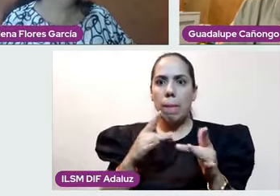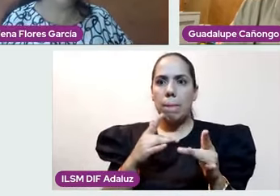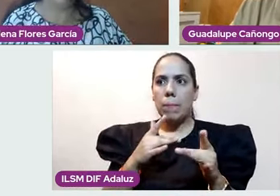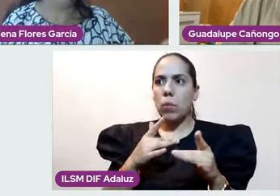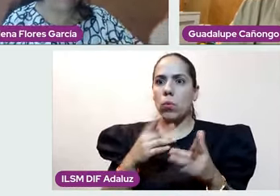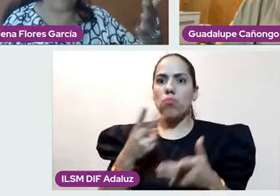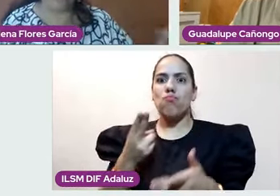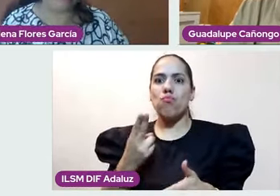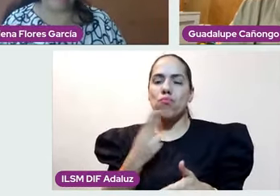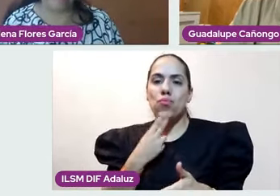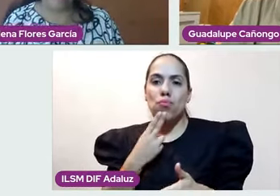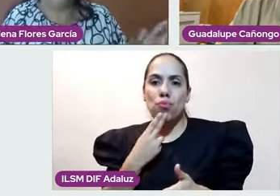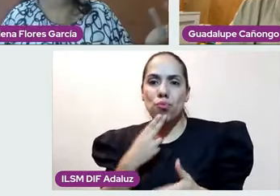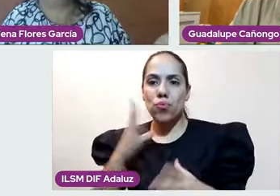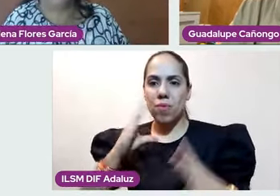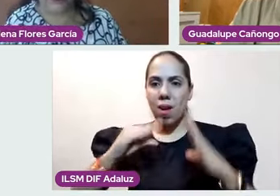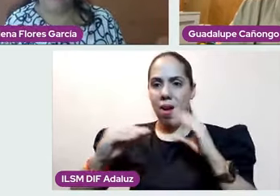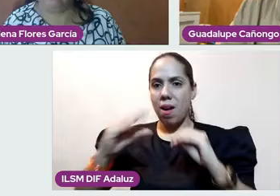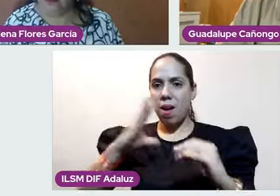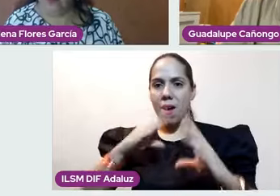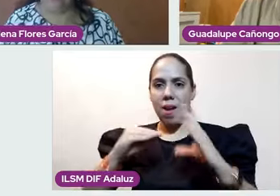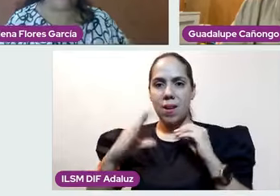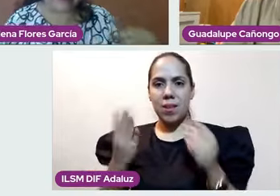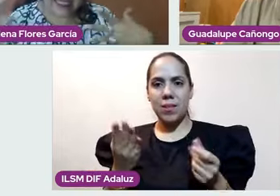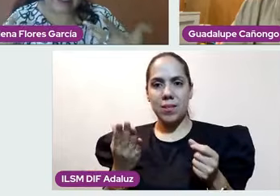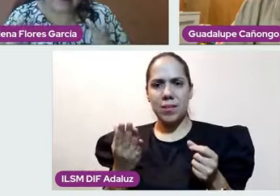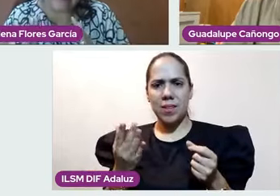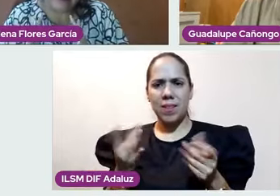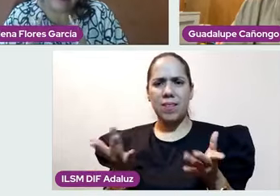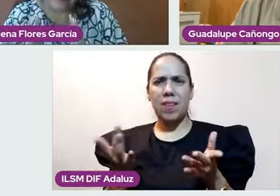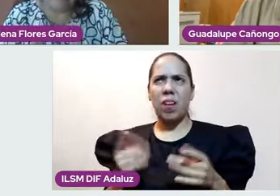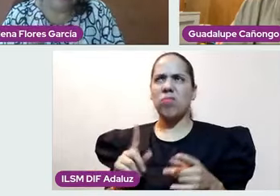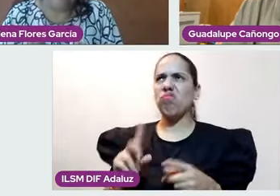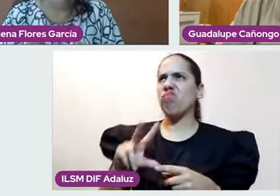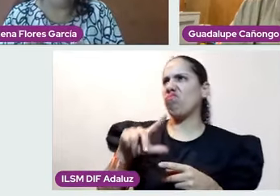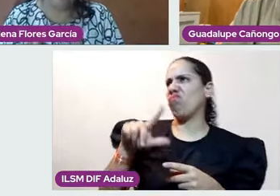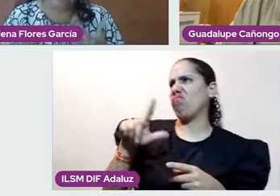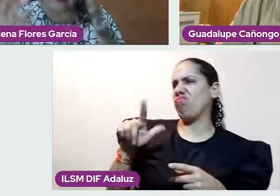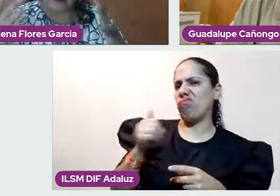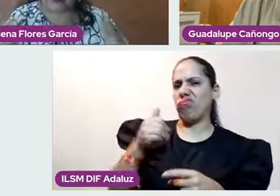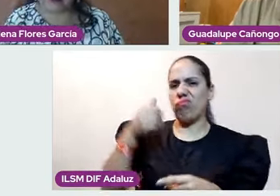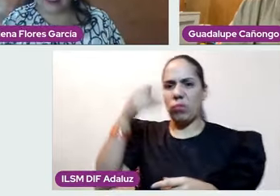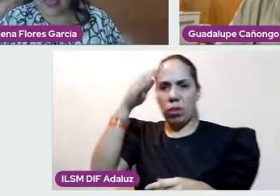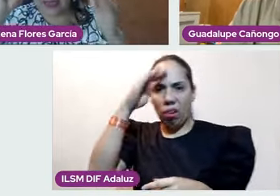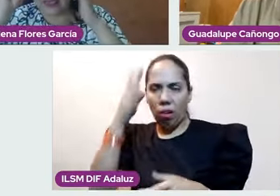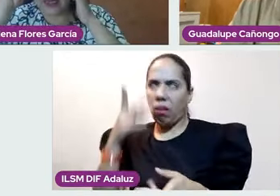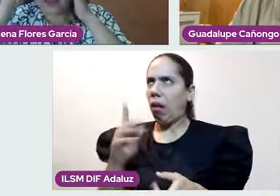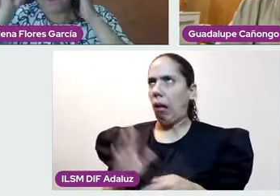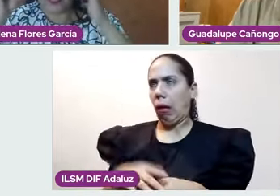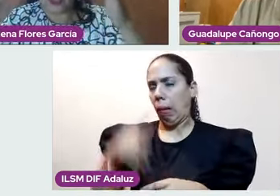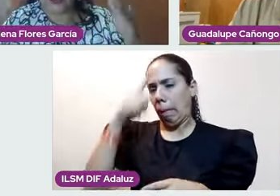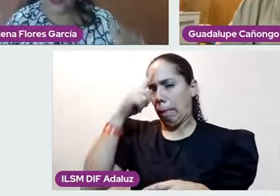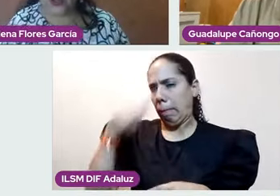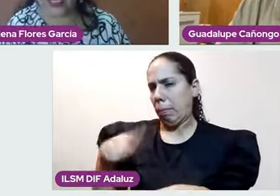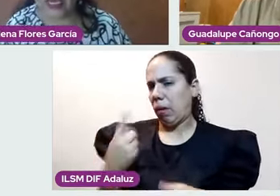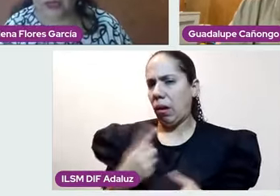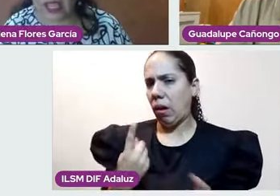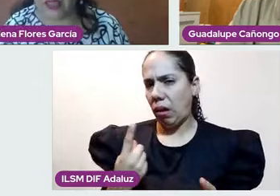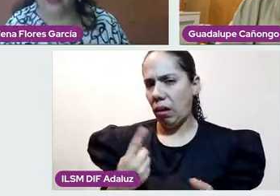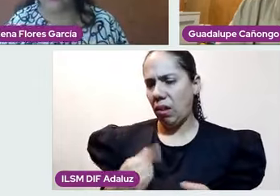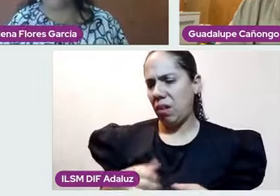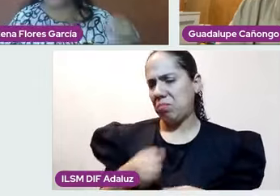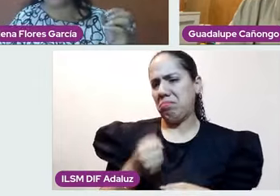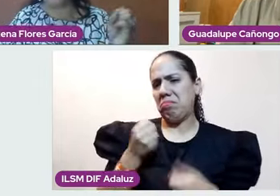evidentemente pues provoca el ¿para qué?, ¿no? Desde la persona mayor, decía aquí alguien, es cuestión de que